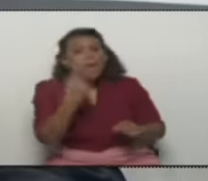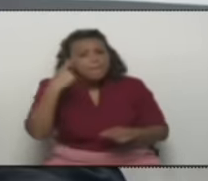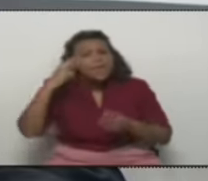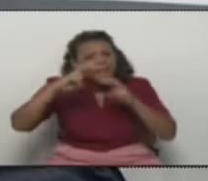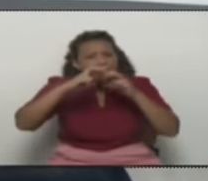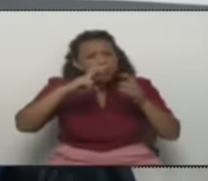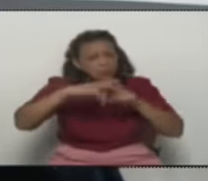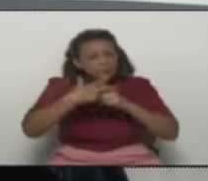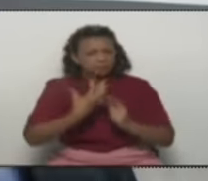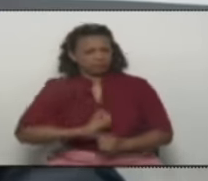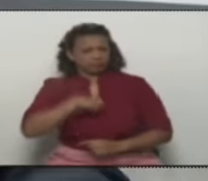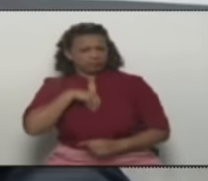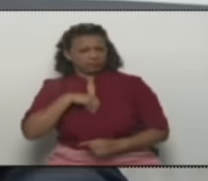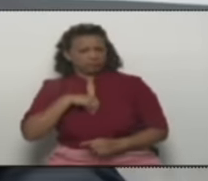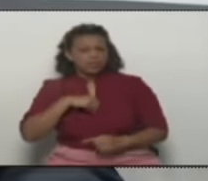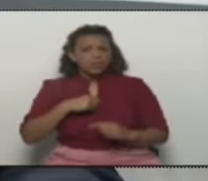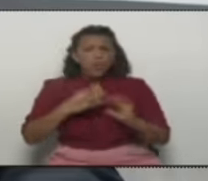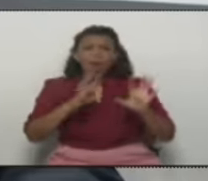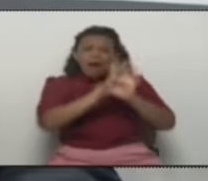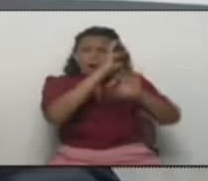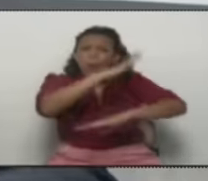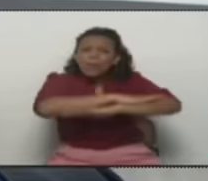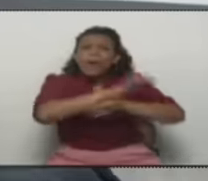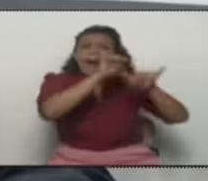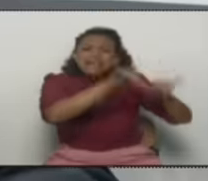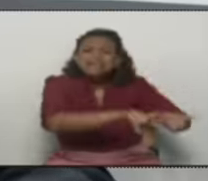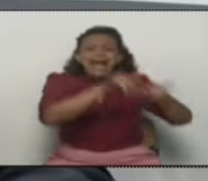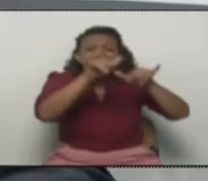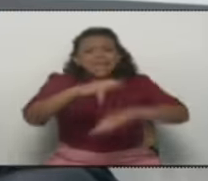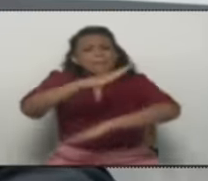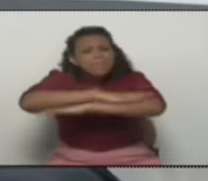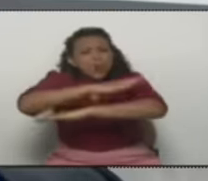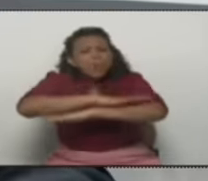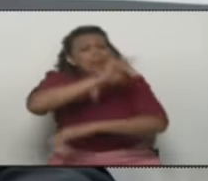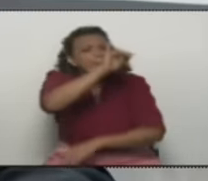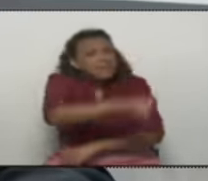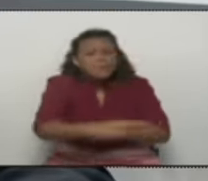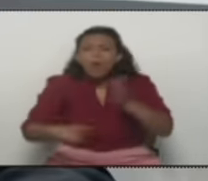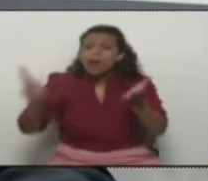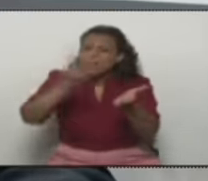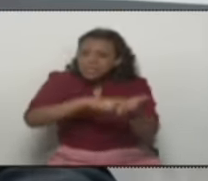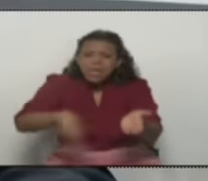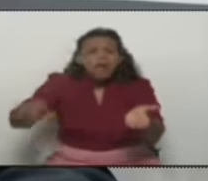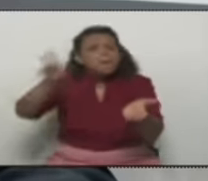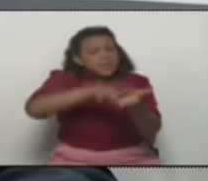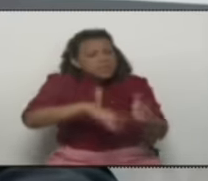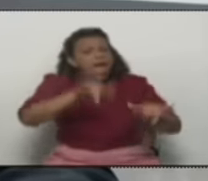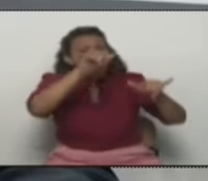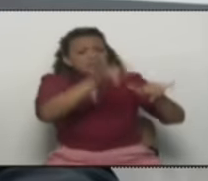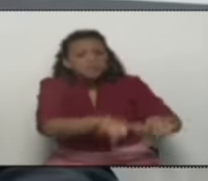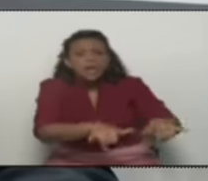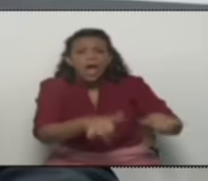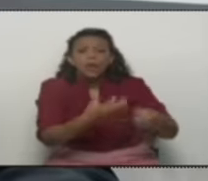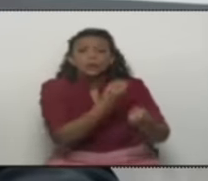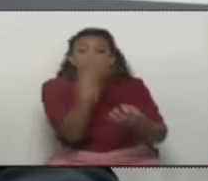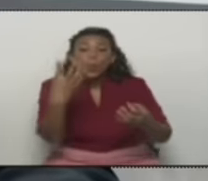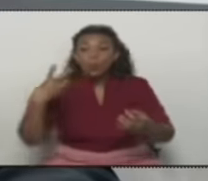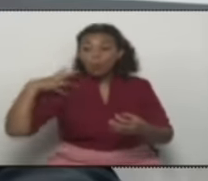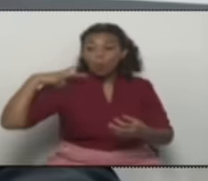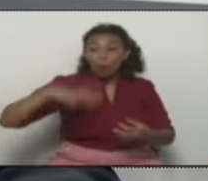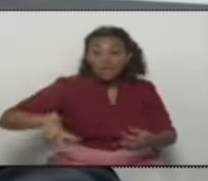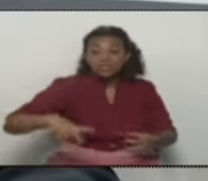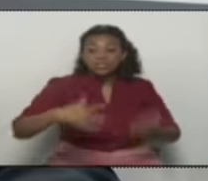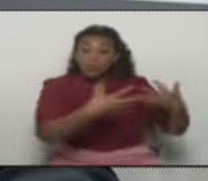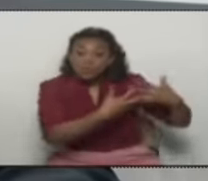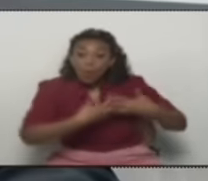estaba pasando y empezamos a ver un patrón. Y el patrón que vimos es el siguiente. Aparece noticia en Washington que